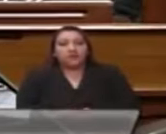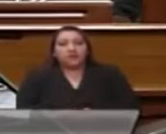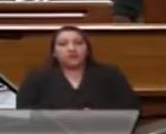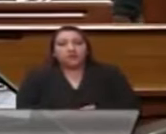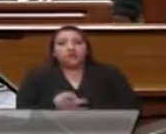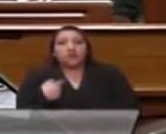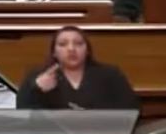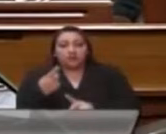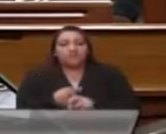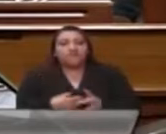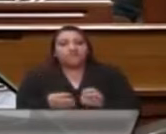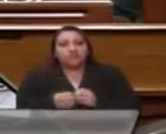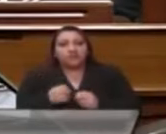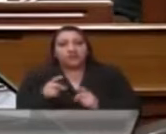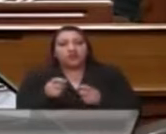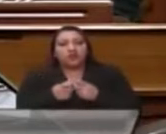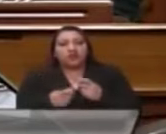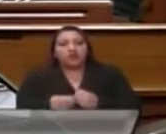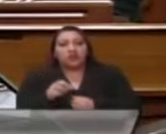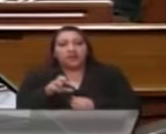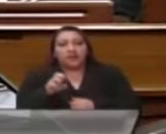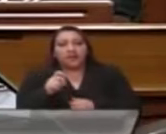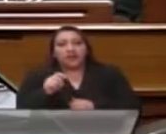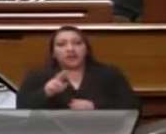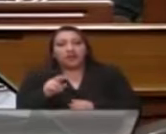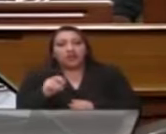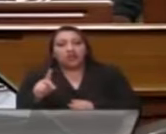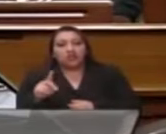Nos sumamos a la moción del congresista Petrosi.